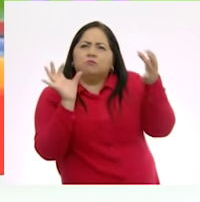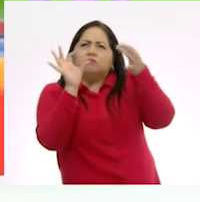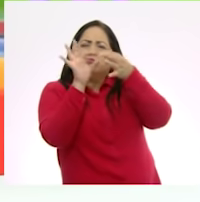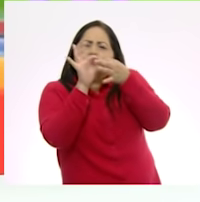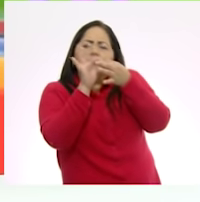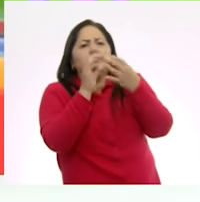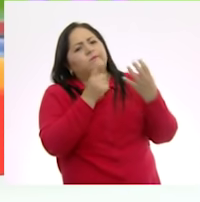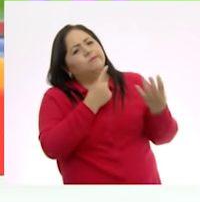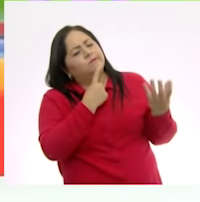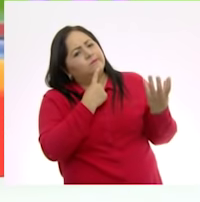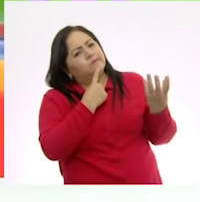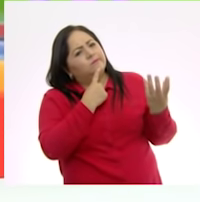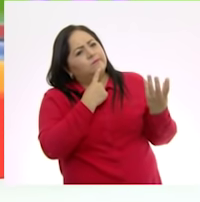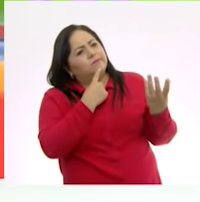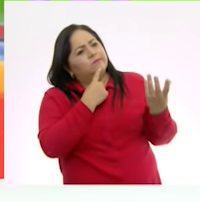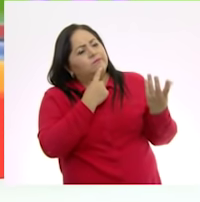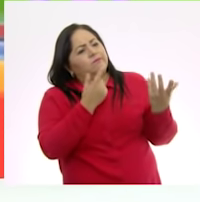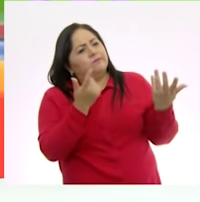con...